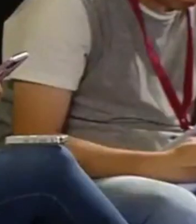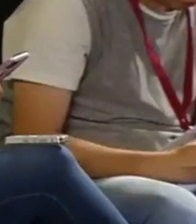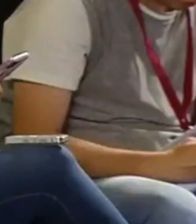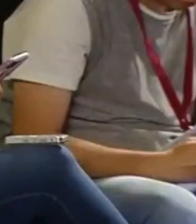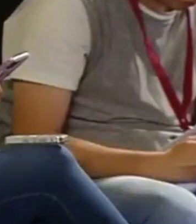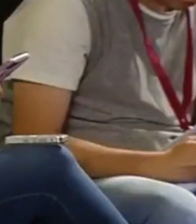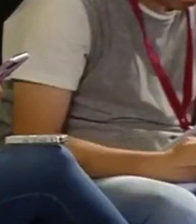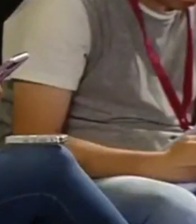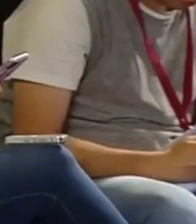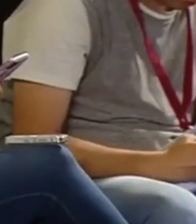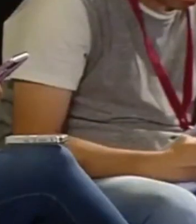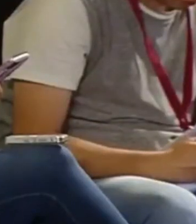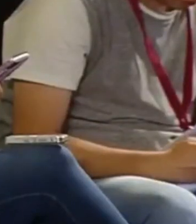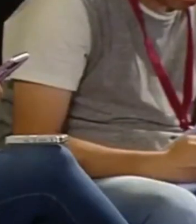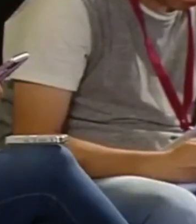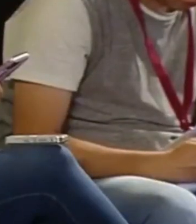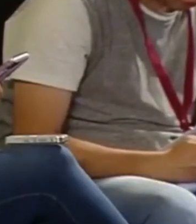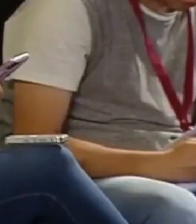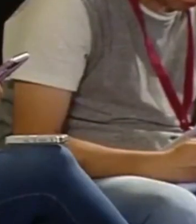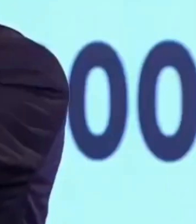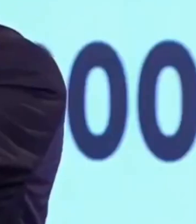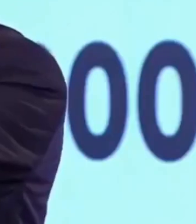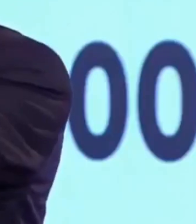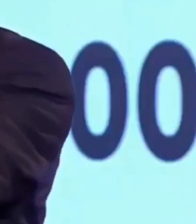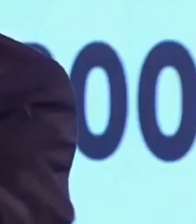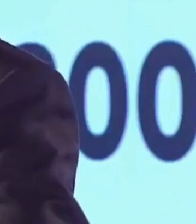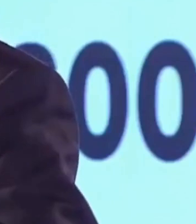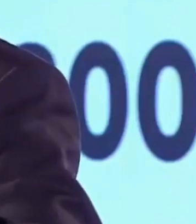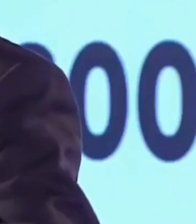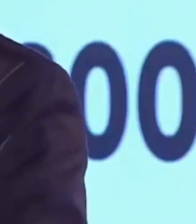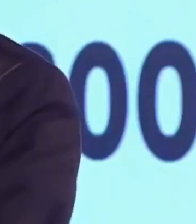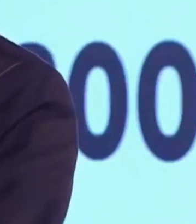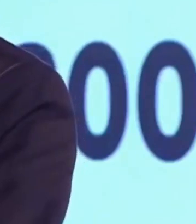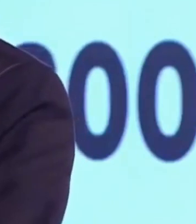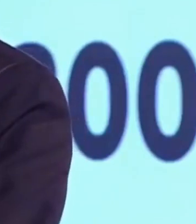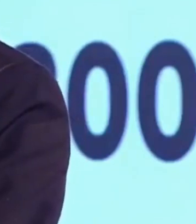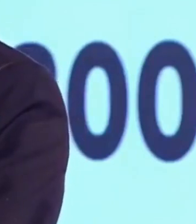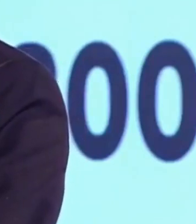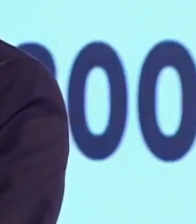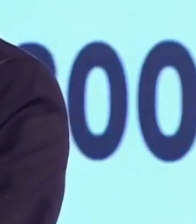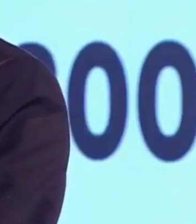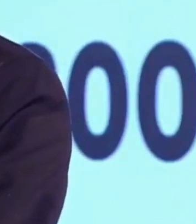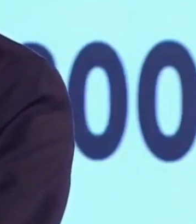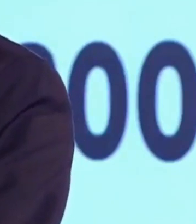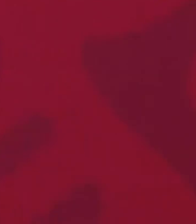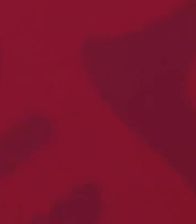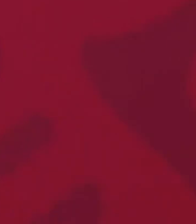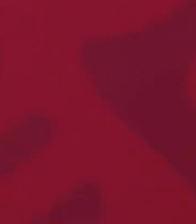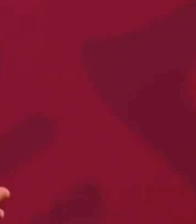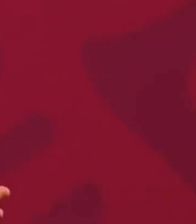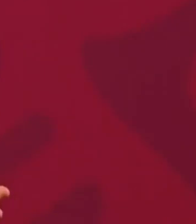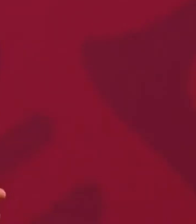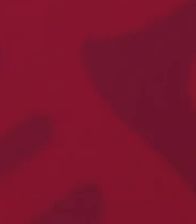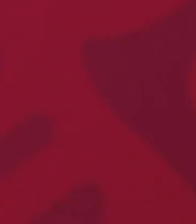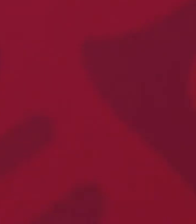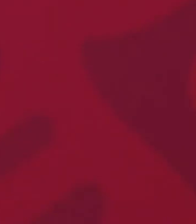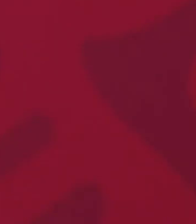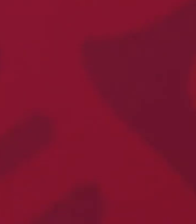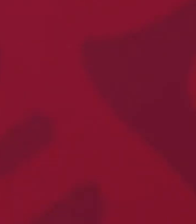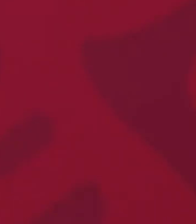semanas, o 6 o 7 cuando empezó ya en el periodo de descenso, y no me extrañaría que en